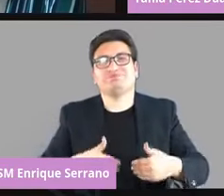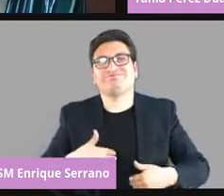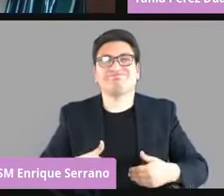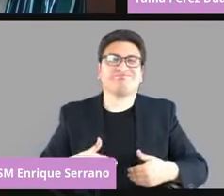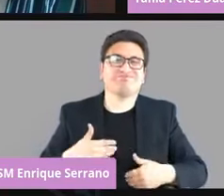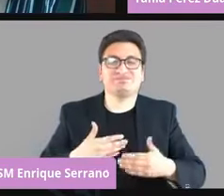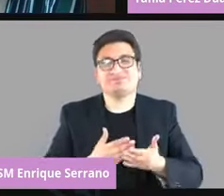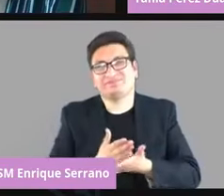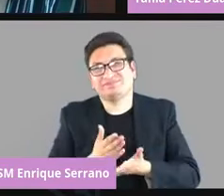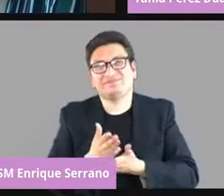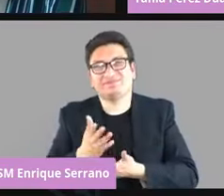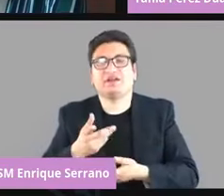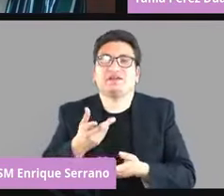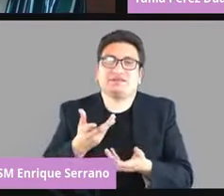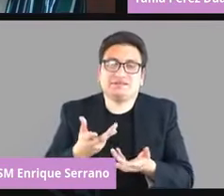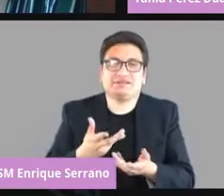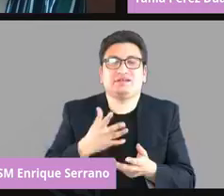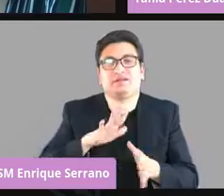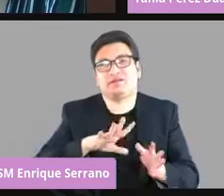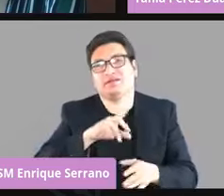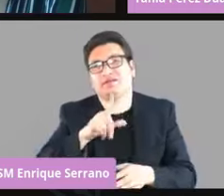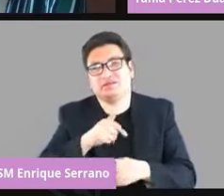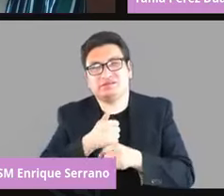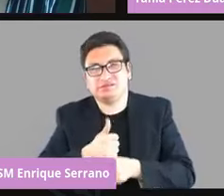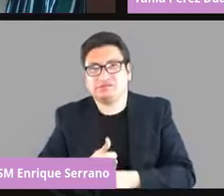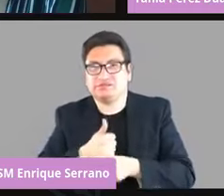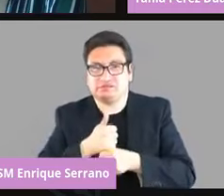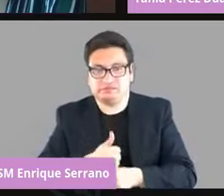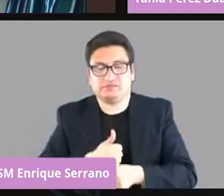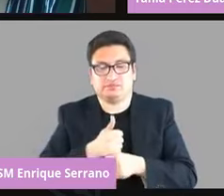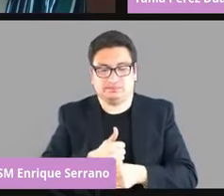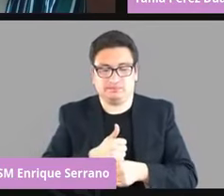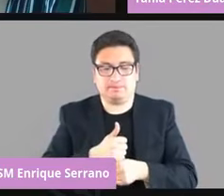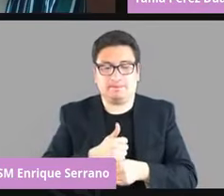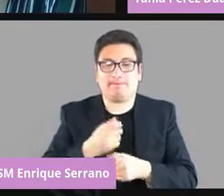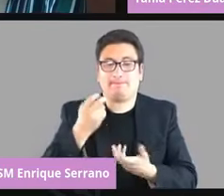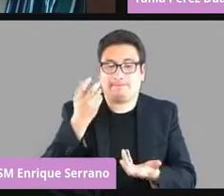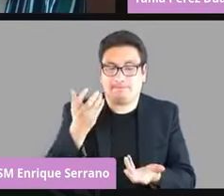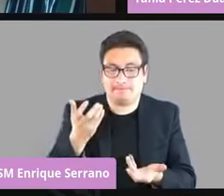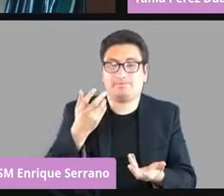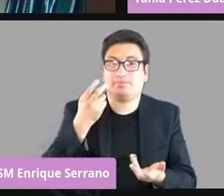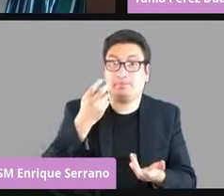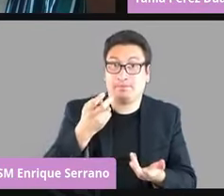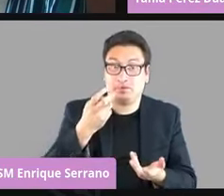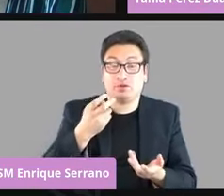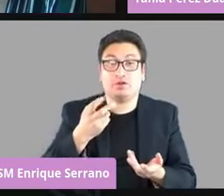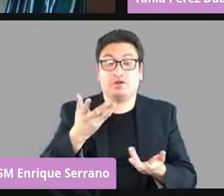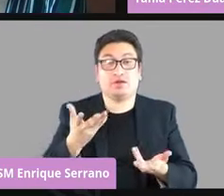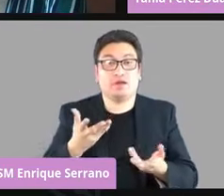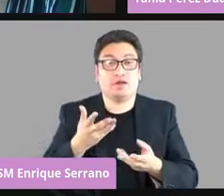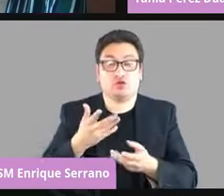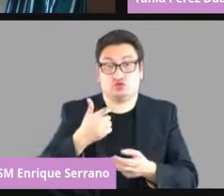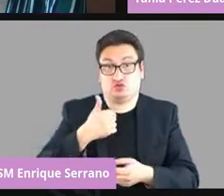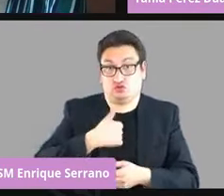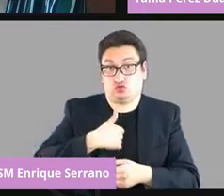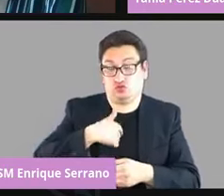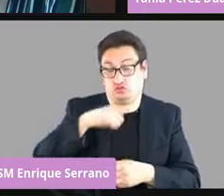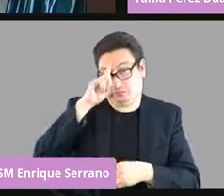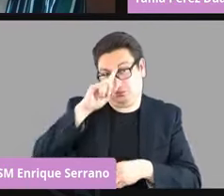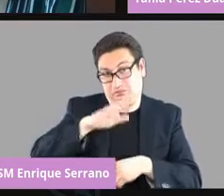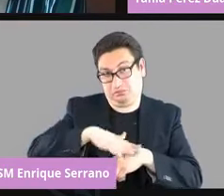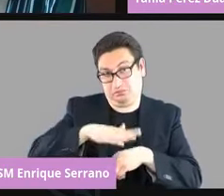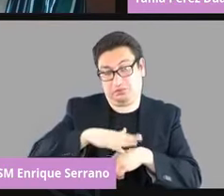y empieza a sufrir toda la familia como tal. Entonces, aquí el rol que yo sugiero